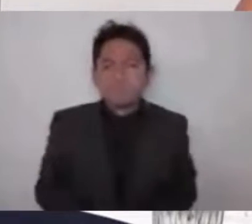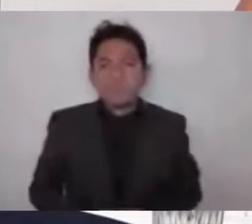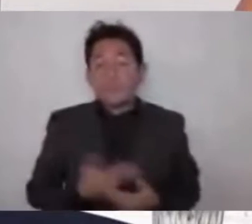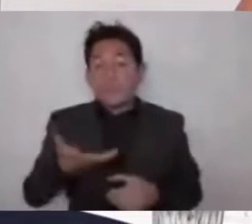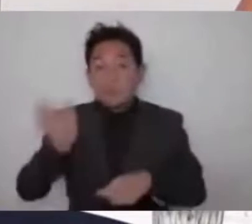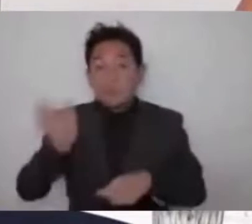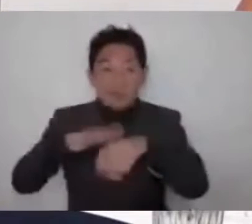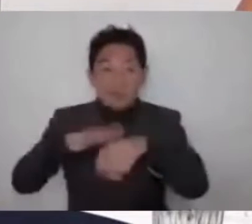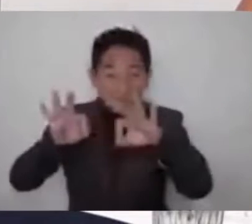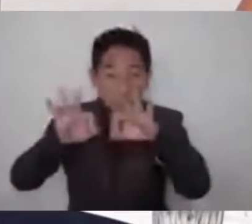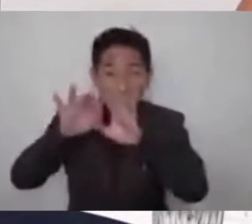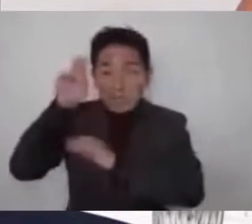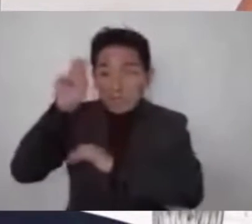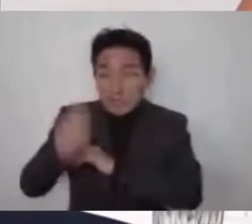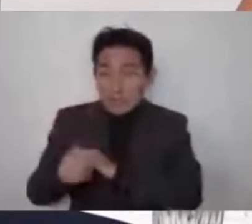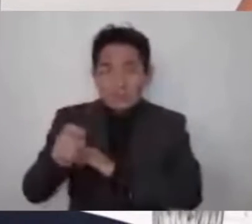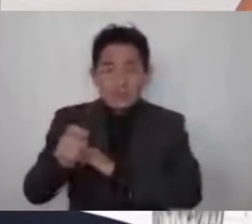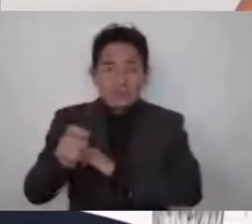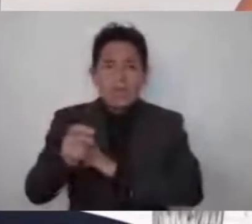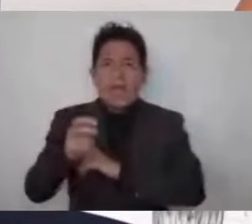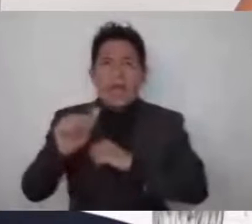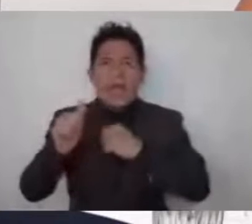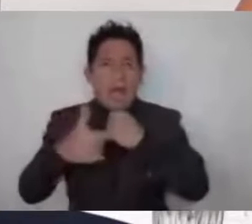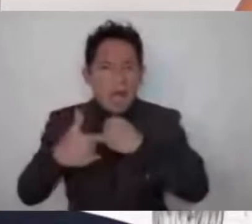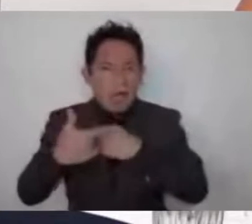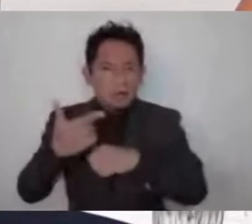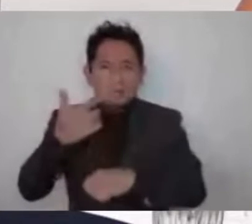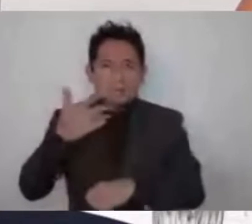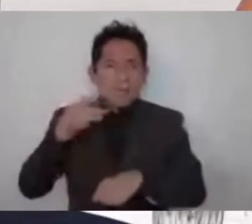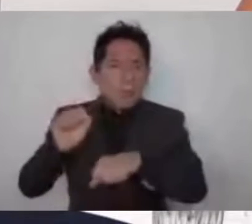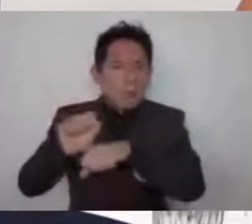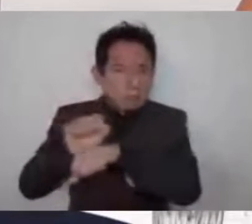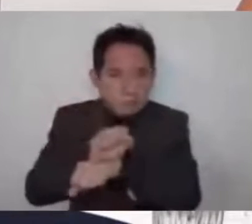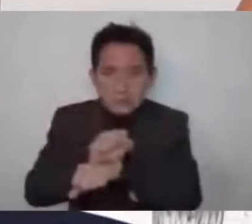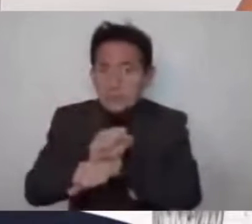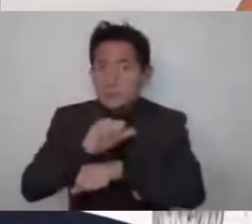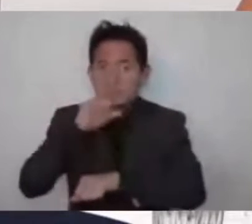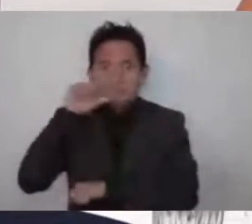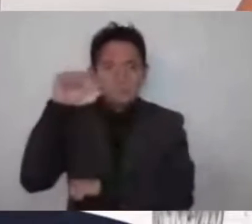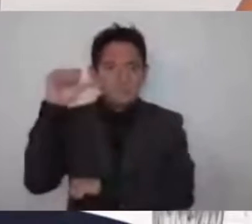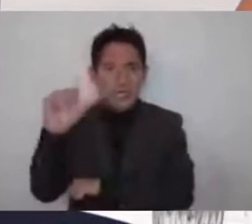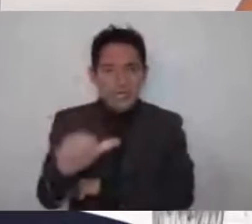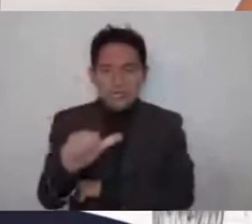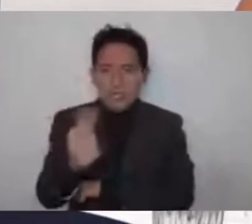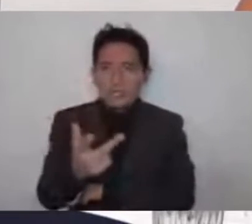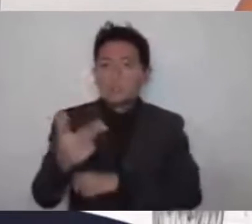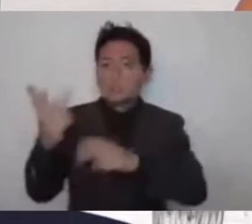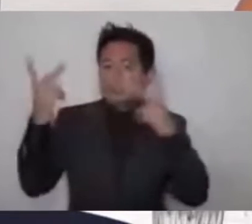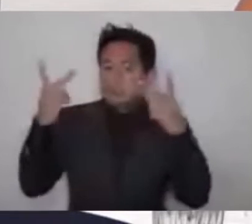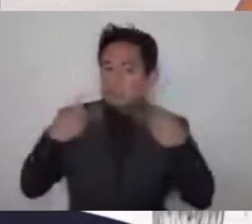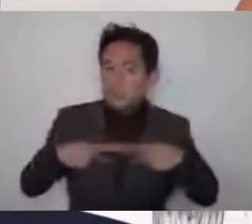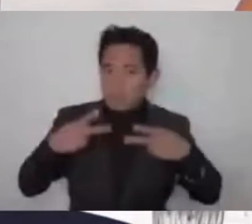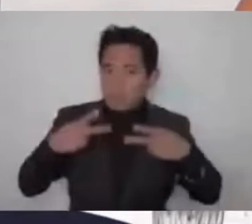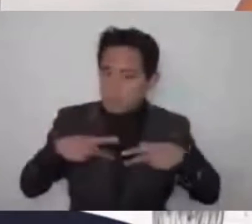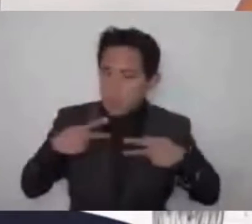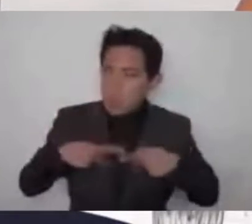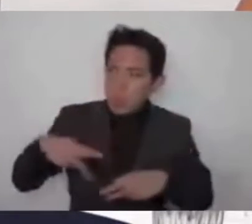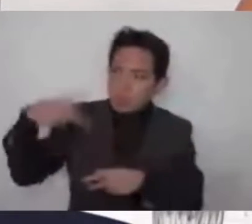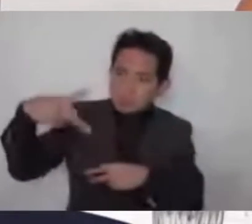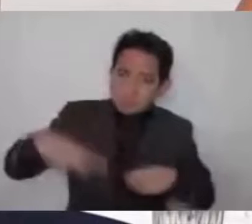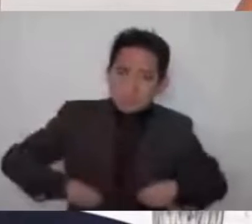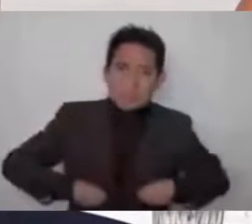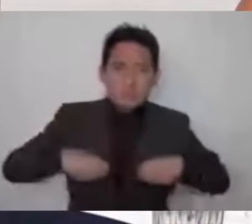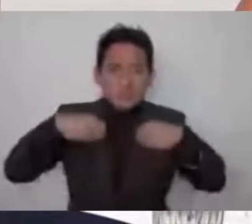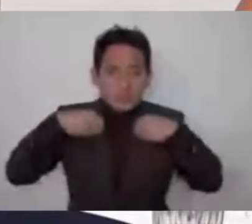y a la impartición de Justicia penal que ha sido problemática eh en muchas ocasiones explicado todo este